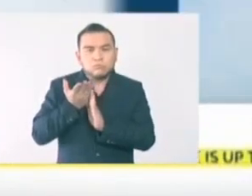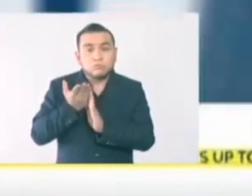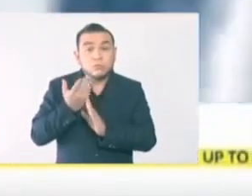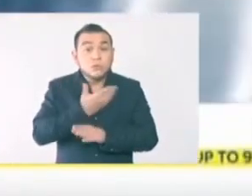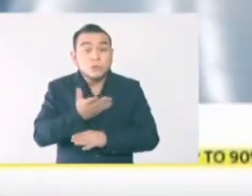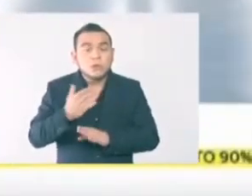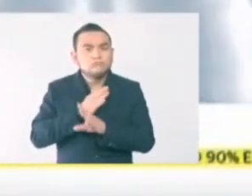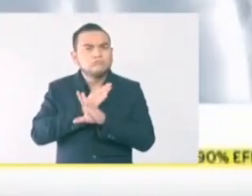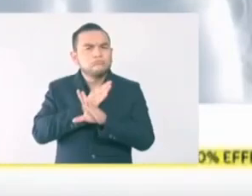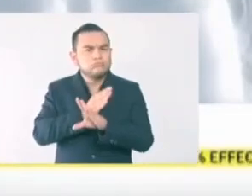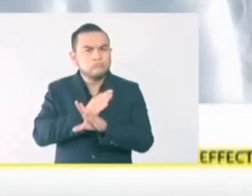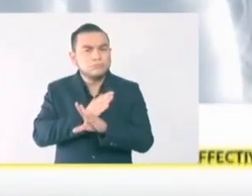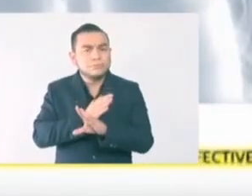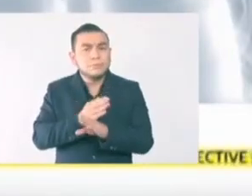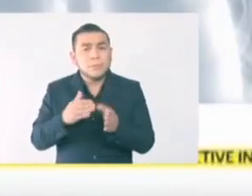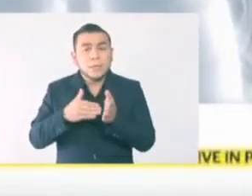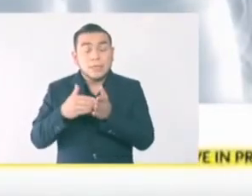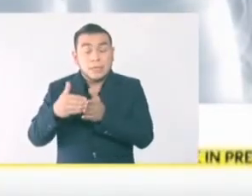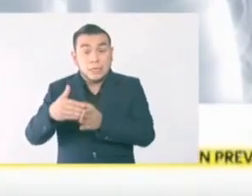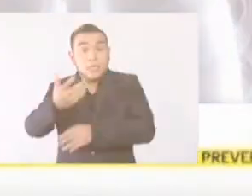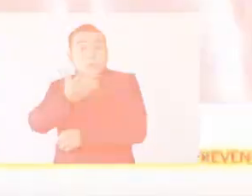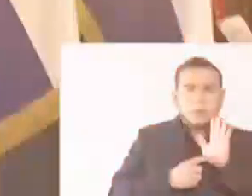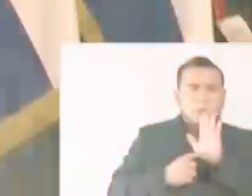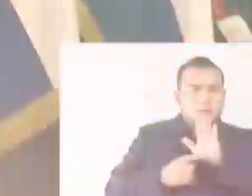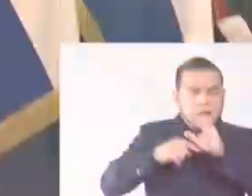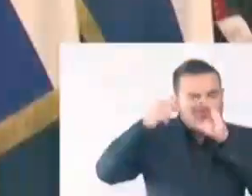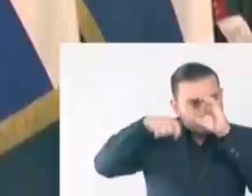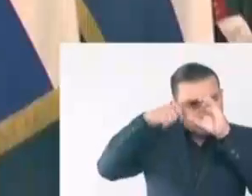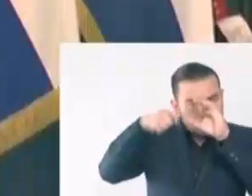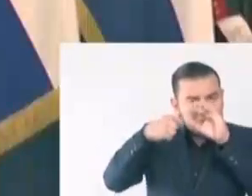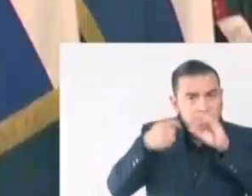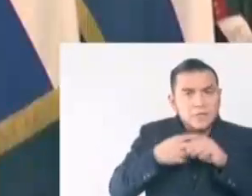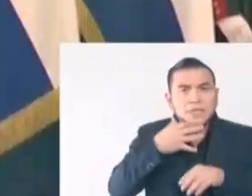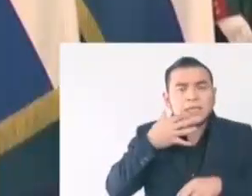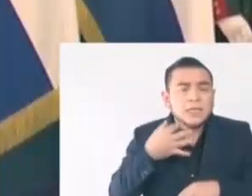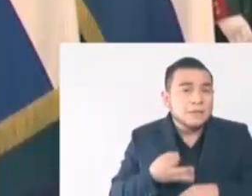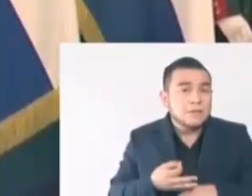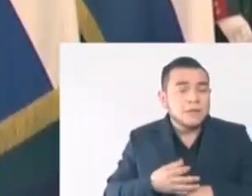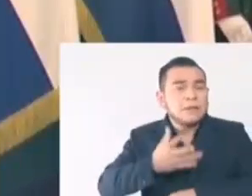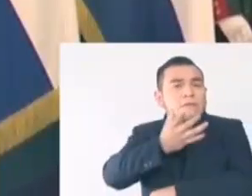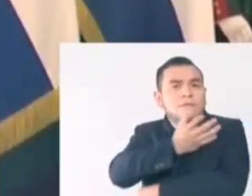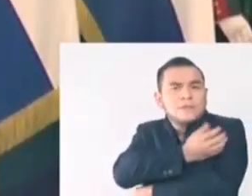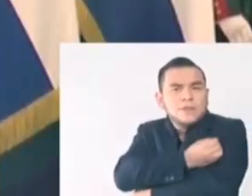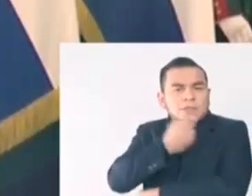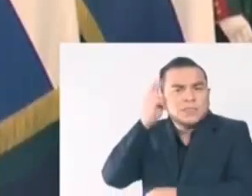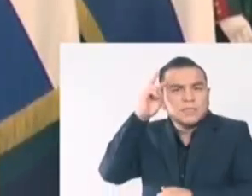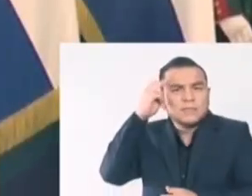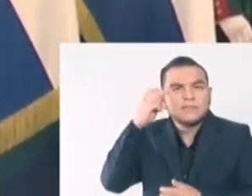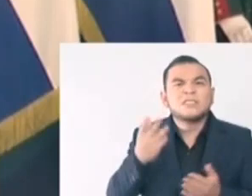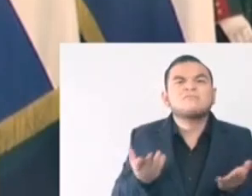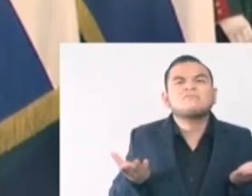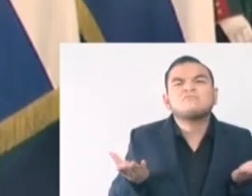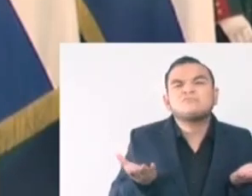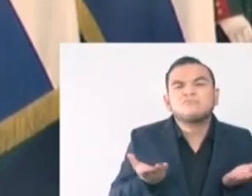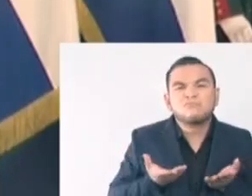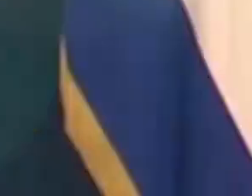el COVID-19. Esto y más a continuación. La vacuna la tendremos y la podremos